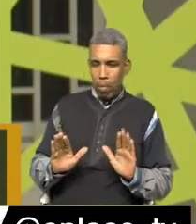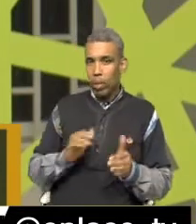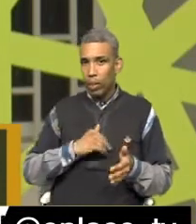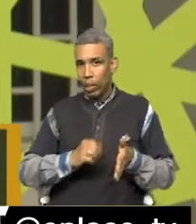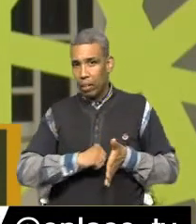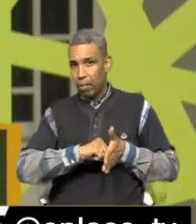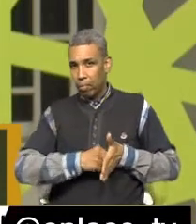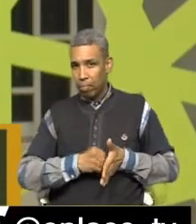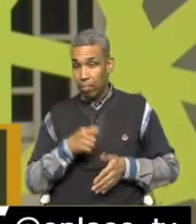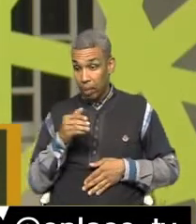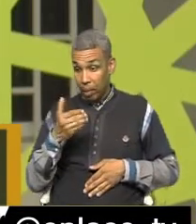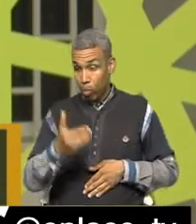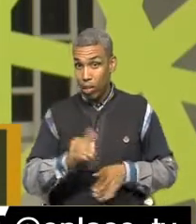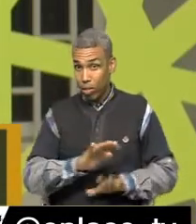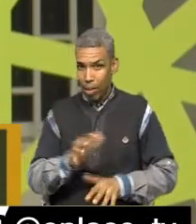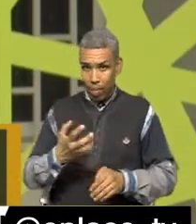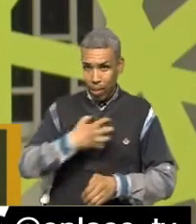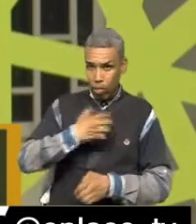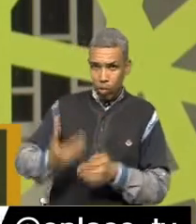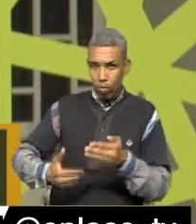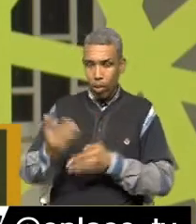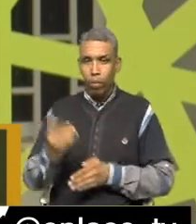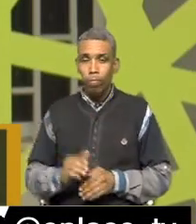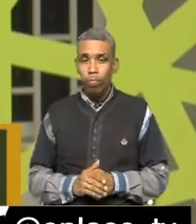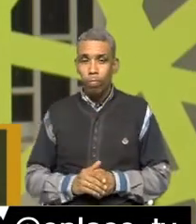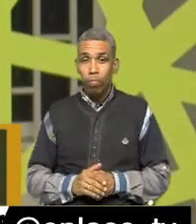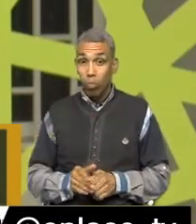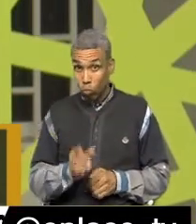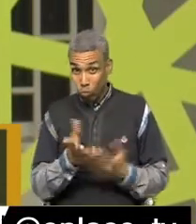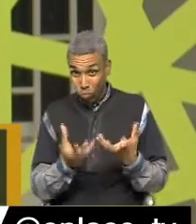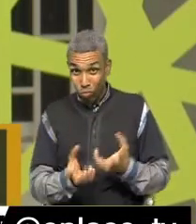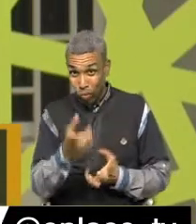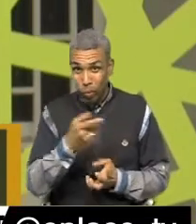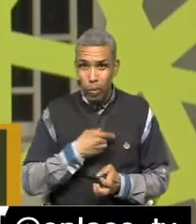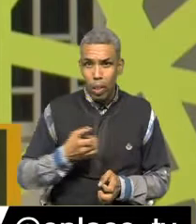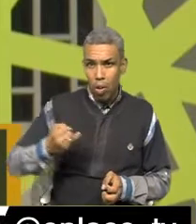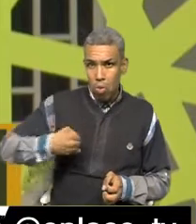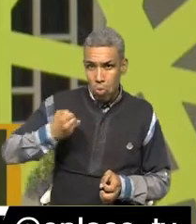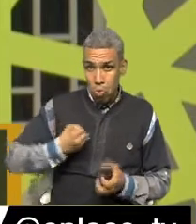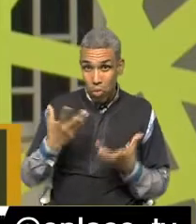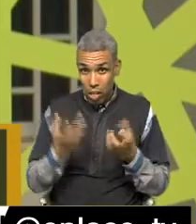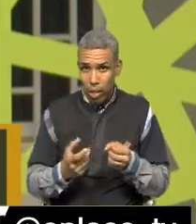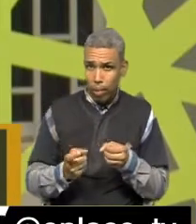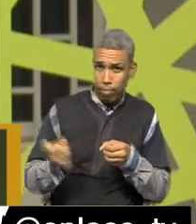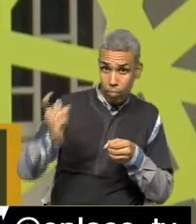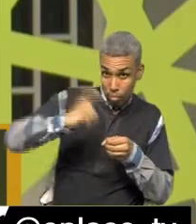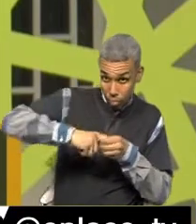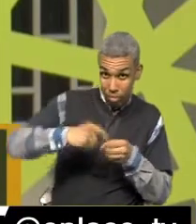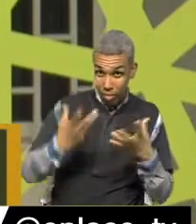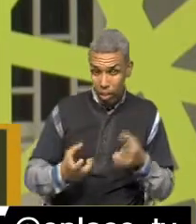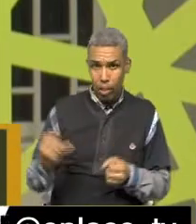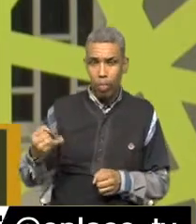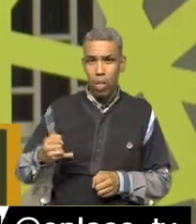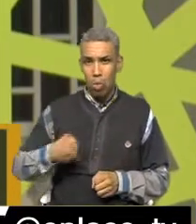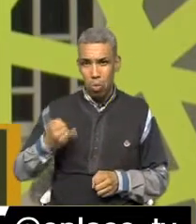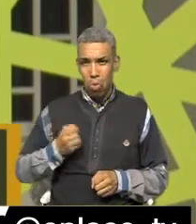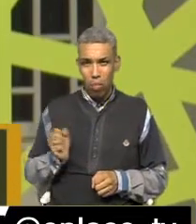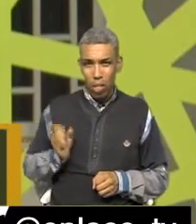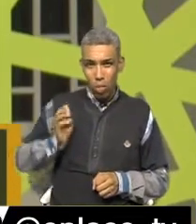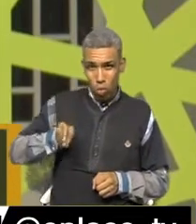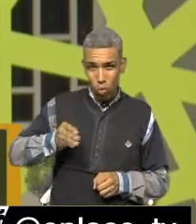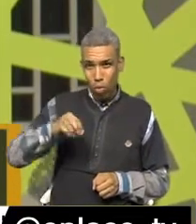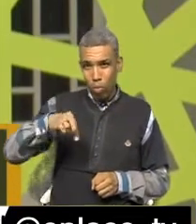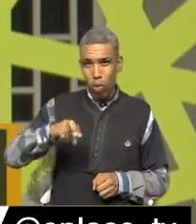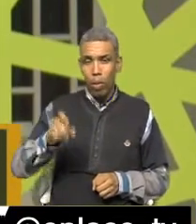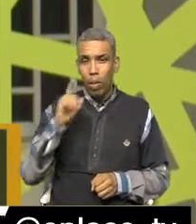hacen parte de Proviclub y los que quieran hacer parte de Proviclub a que se vinculen de lunes a viernes de 6 a 8 de la noche.